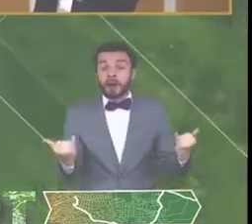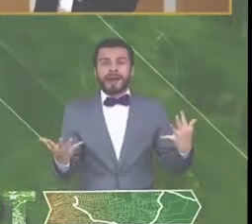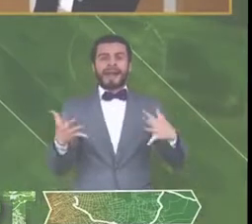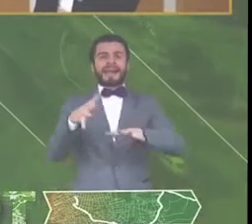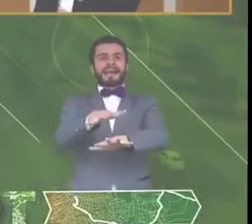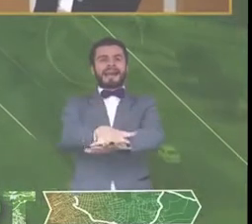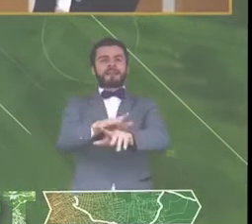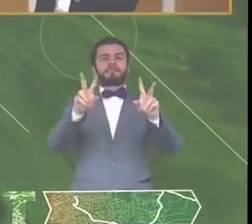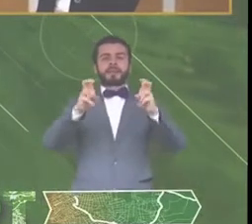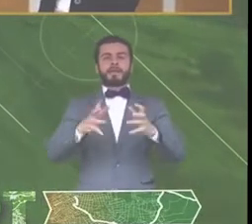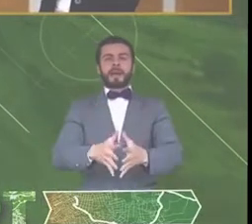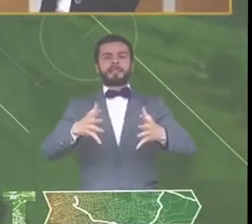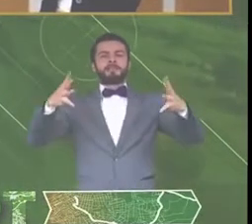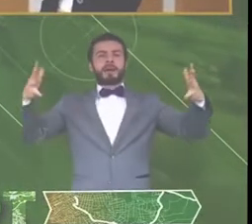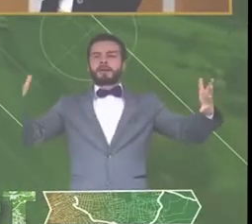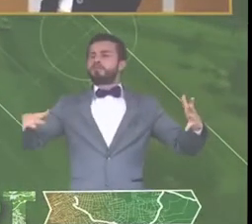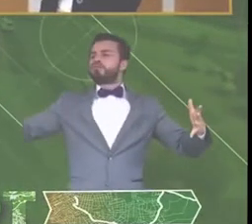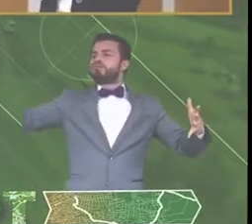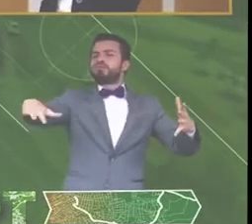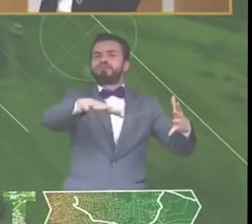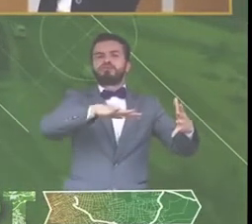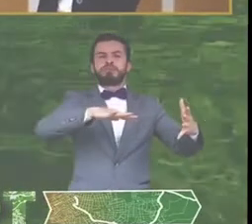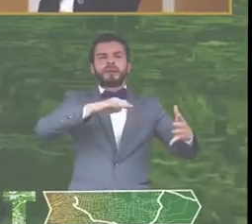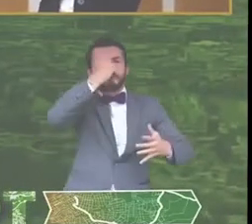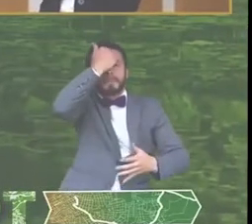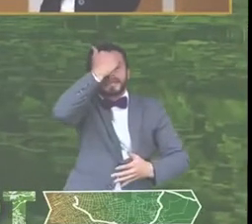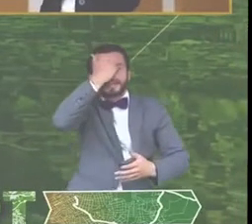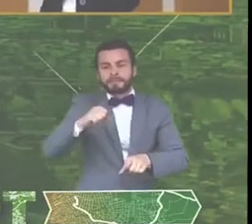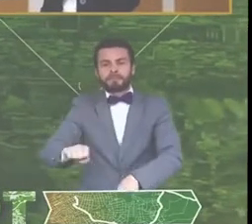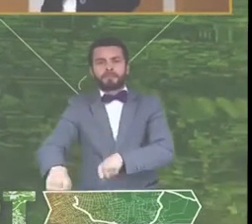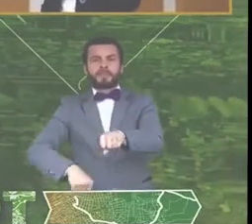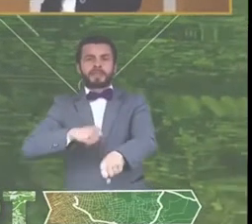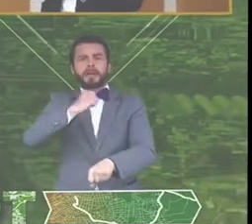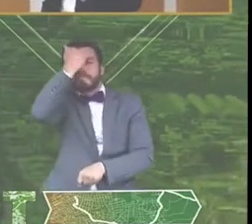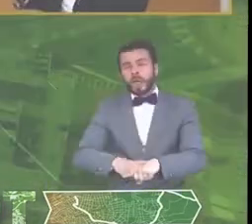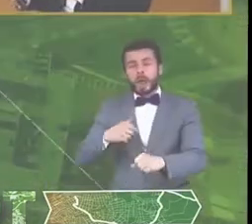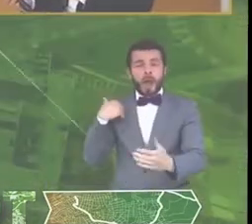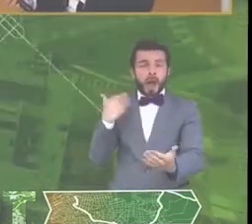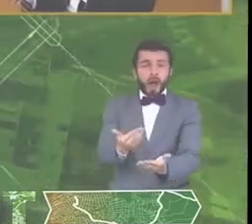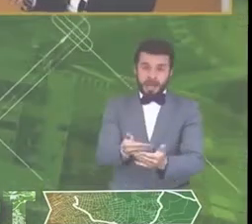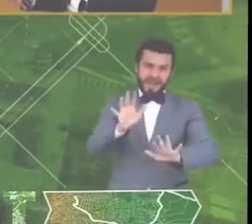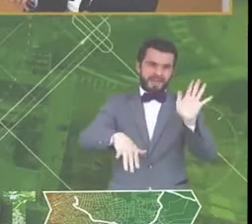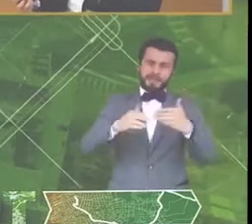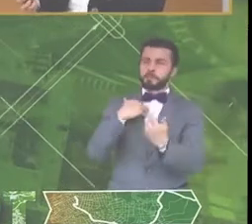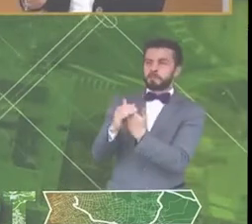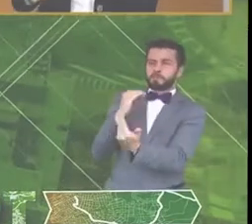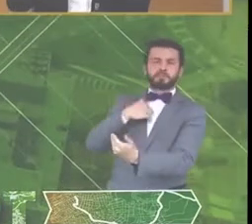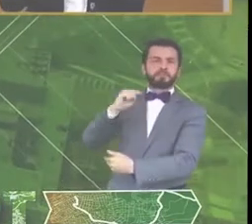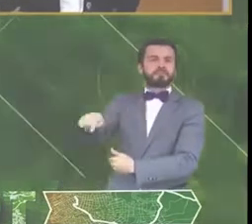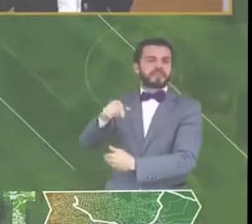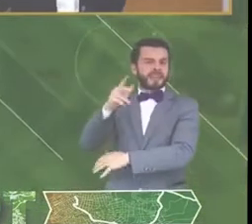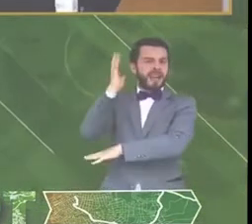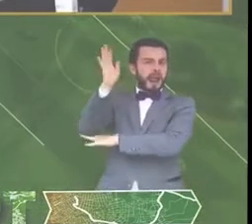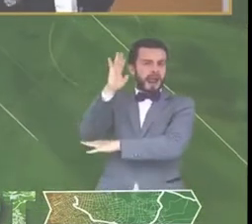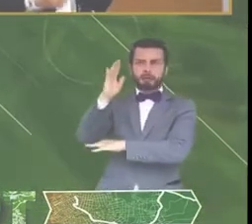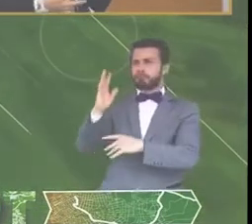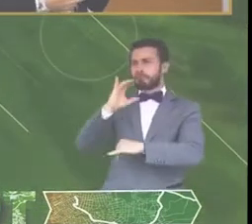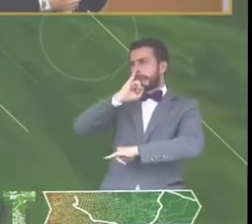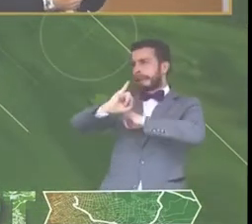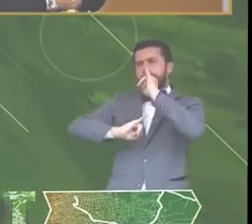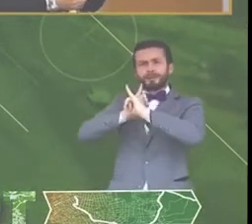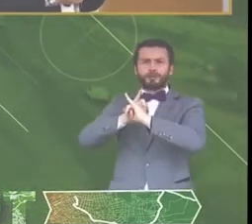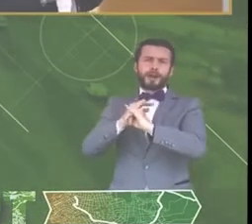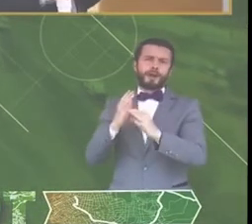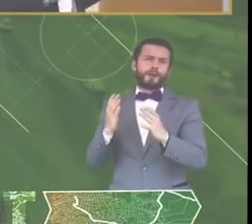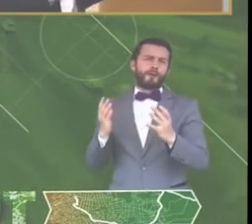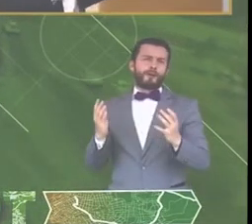porque esto ya lo ha dicho públicamente por ejemplo cuando presentó el transmilenio de la séptima el transmilenio verde de la séptima